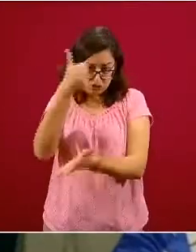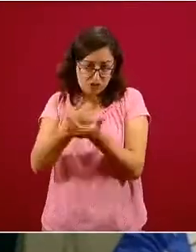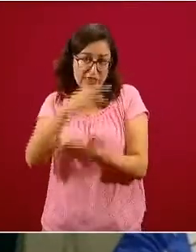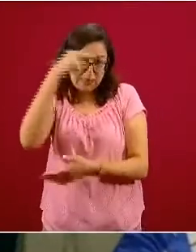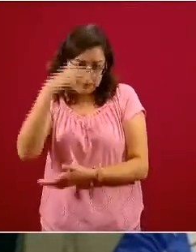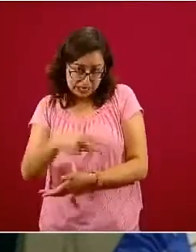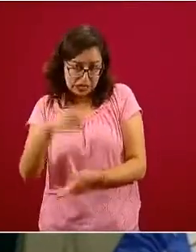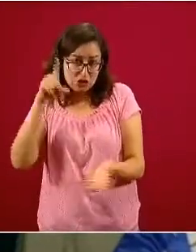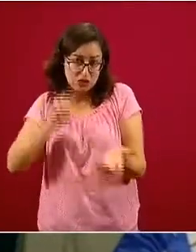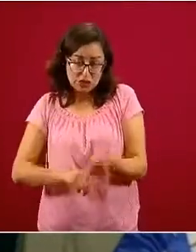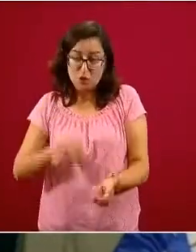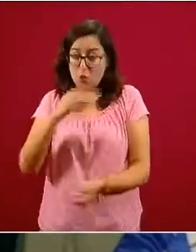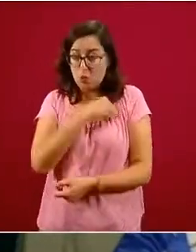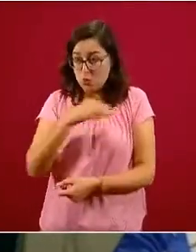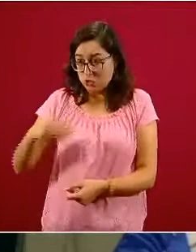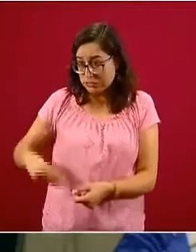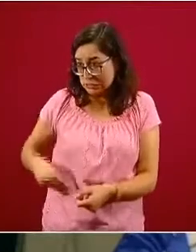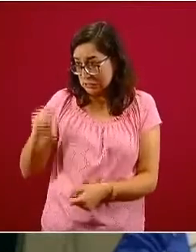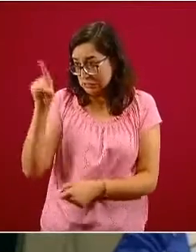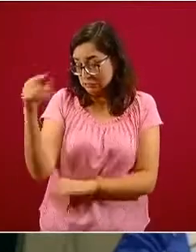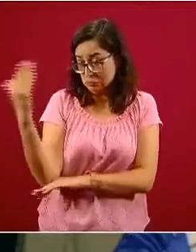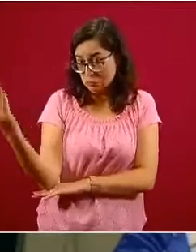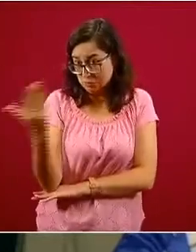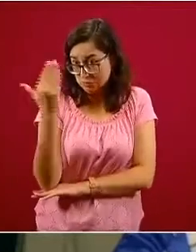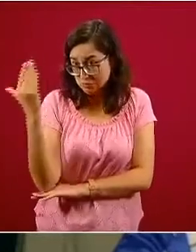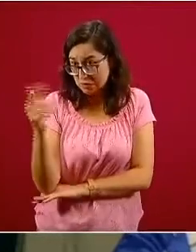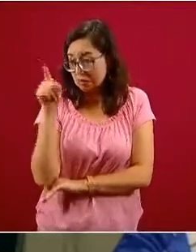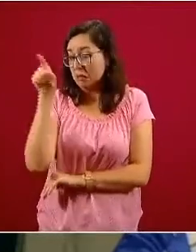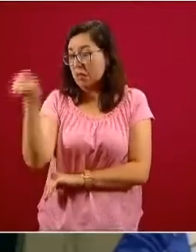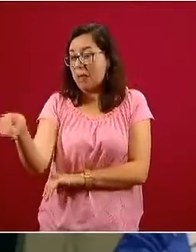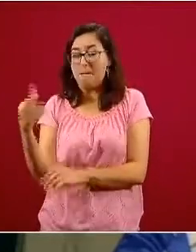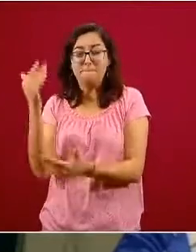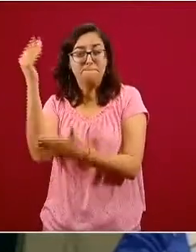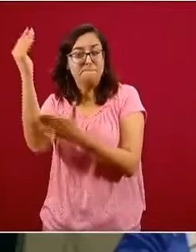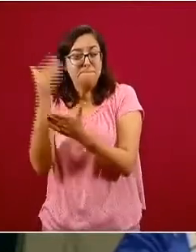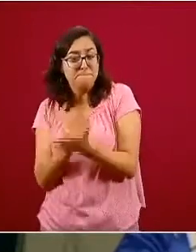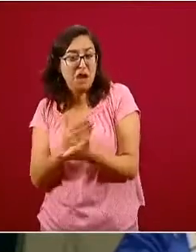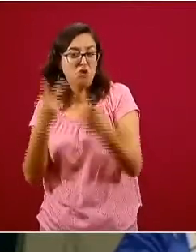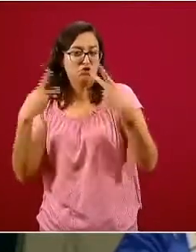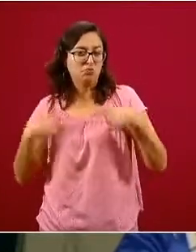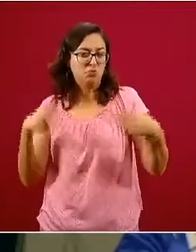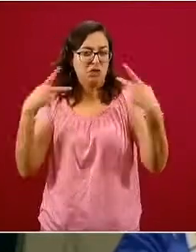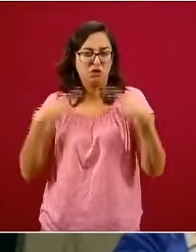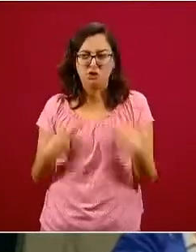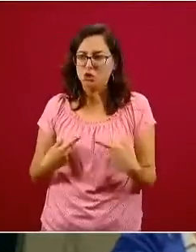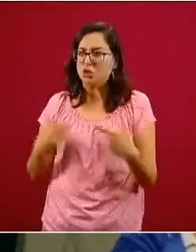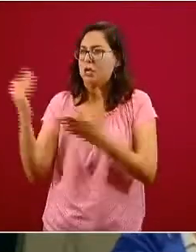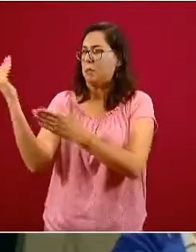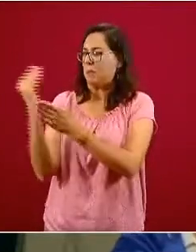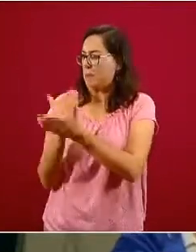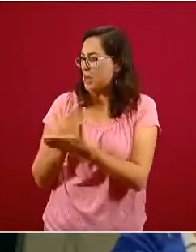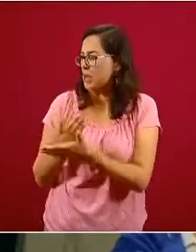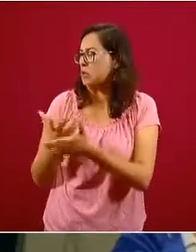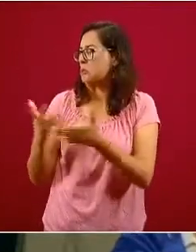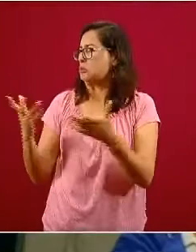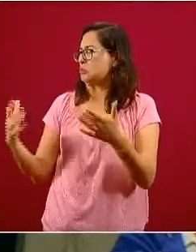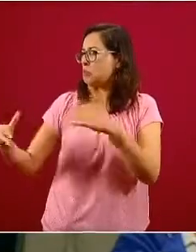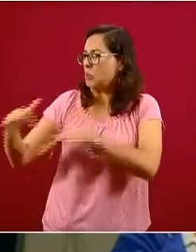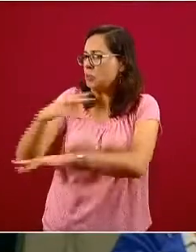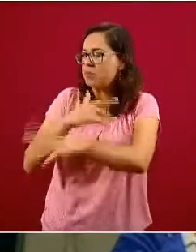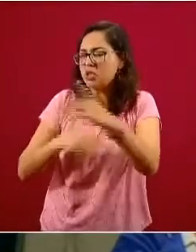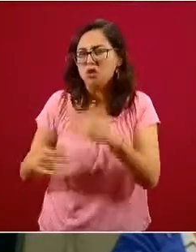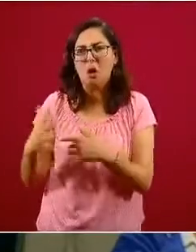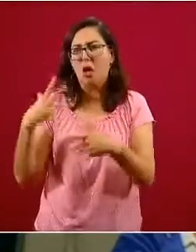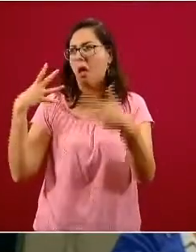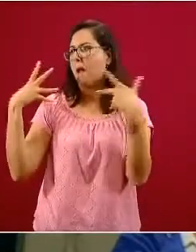ciudad, en el municipio con menor densidad de la ciudad, existía el mayor número de contagios.